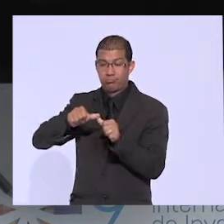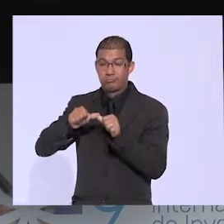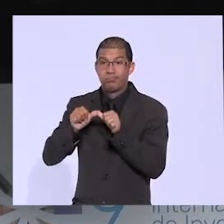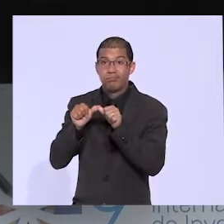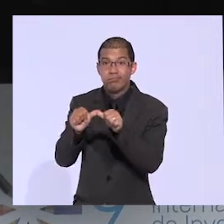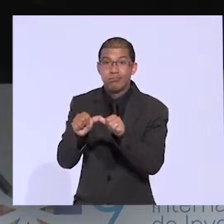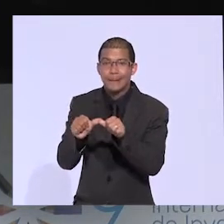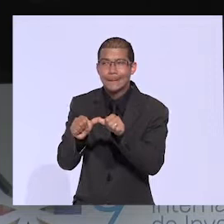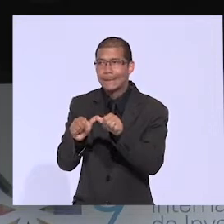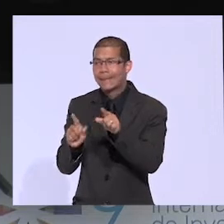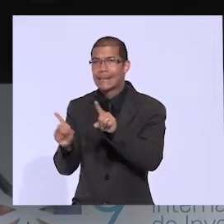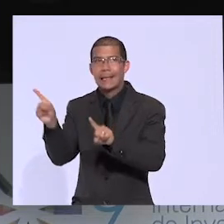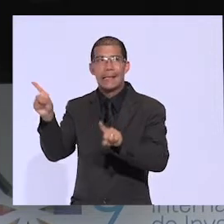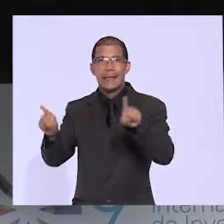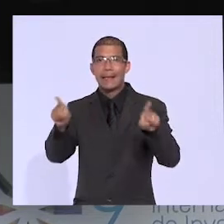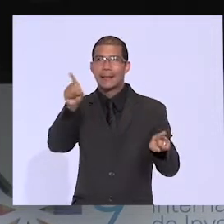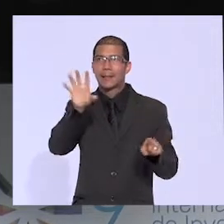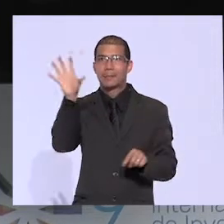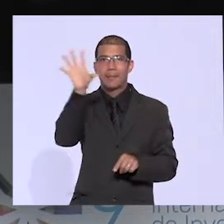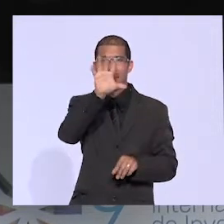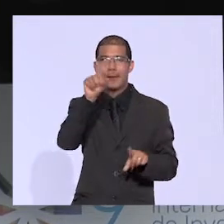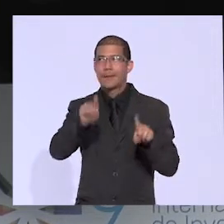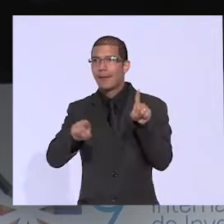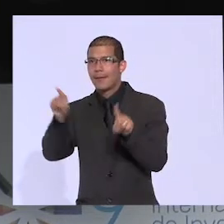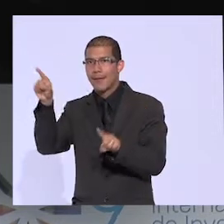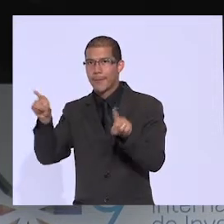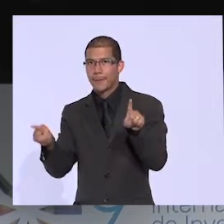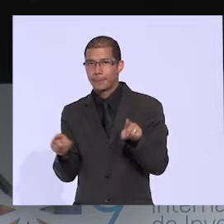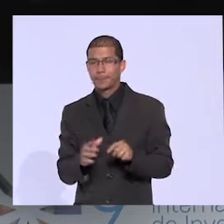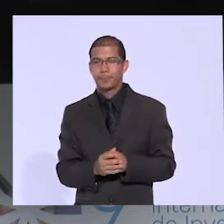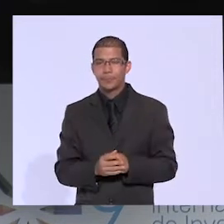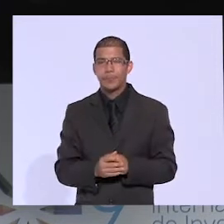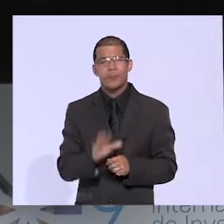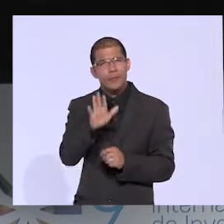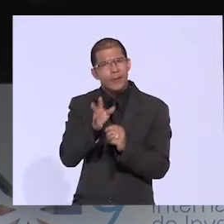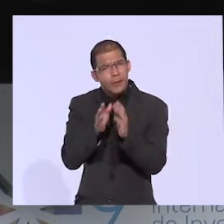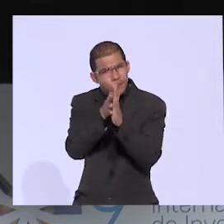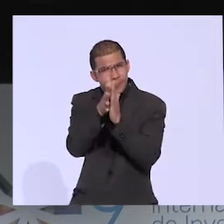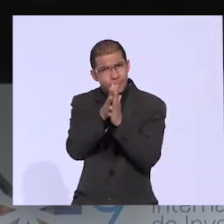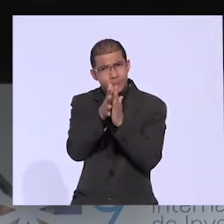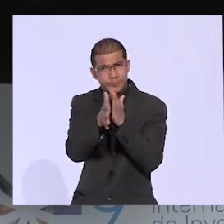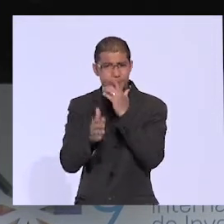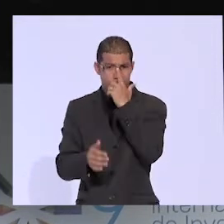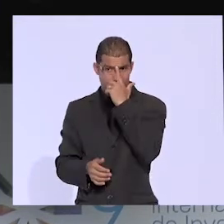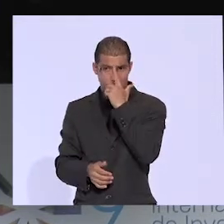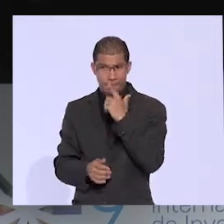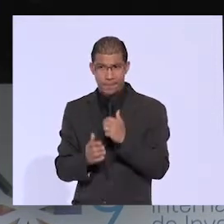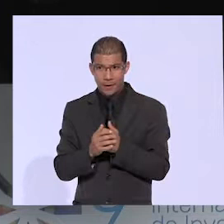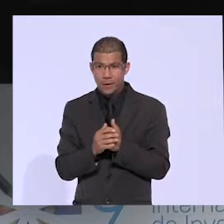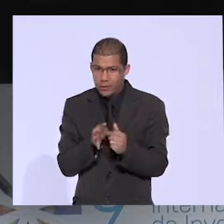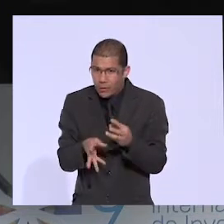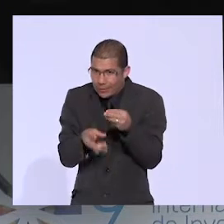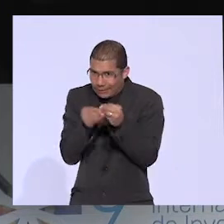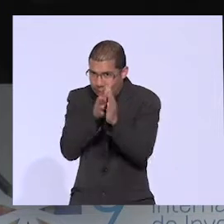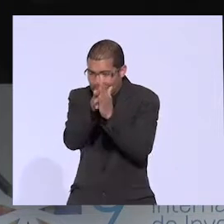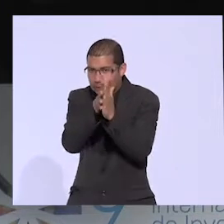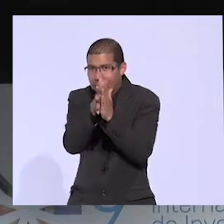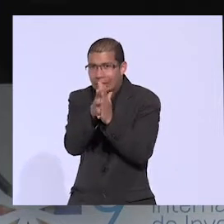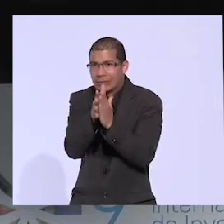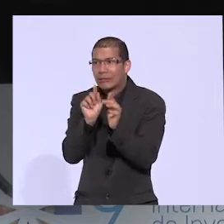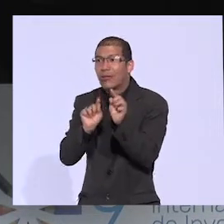varía notablemente de unos países a otros. Una cosa, hago un inciso ahora, una cosa que vamos a ver, ya lo adelanto, un pequeño spoiler, es